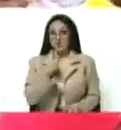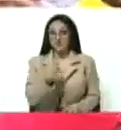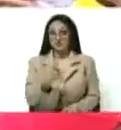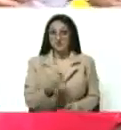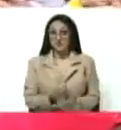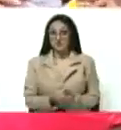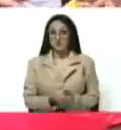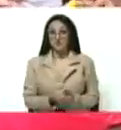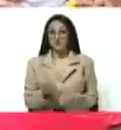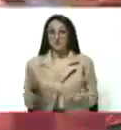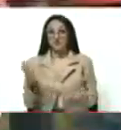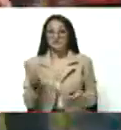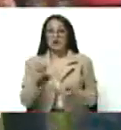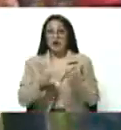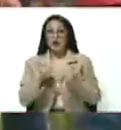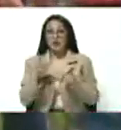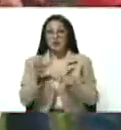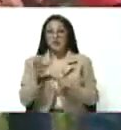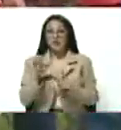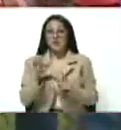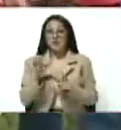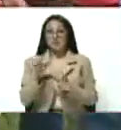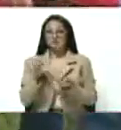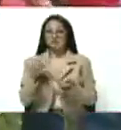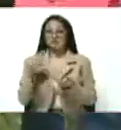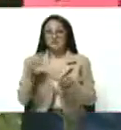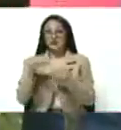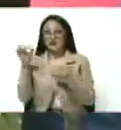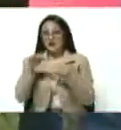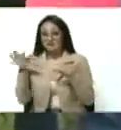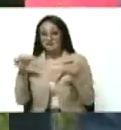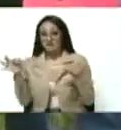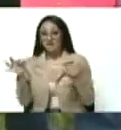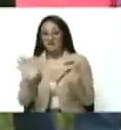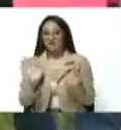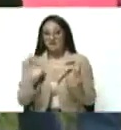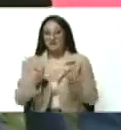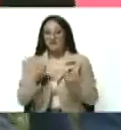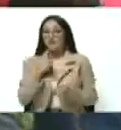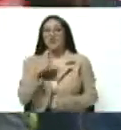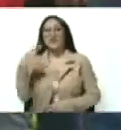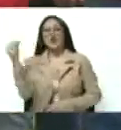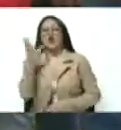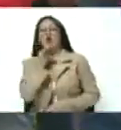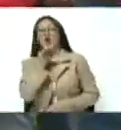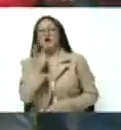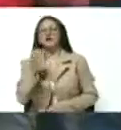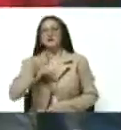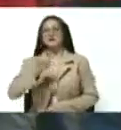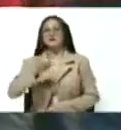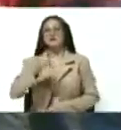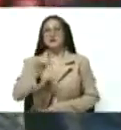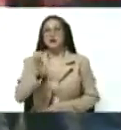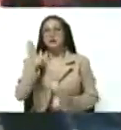Yo te estoy diciendo que vamos a encontrar casos graves. Yo no los estoy negando, ¿ves? No los estoy negando. Habla con ella y la atiendes, por